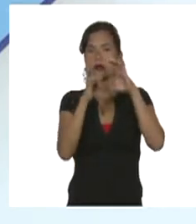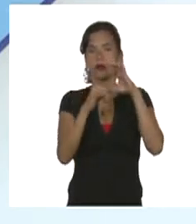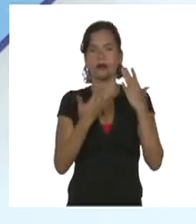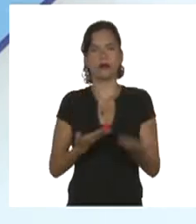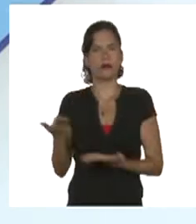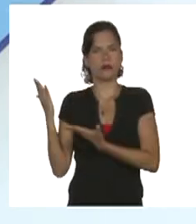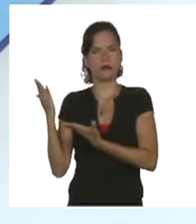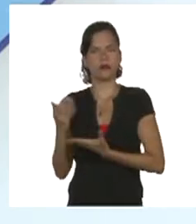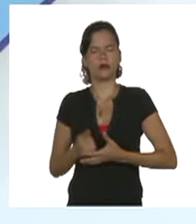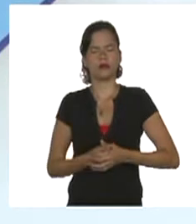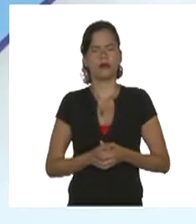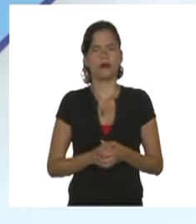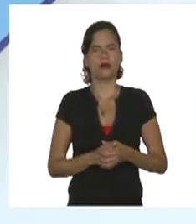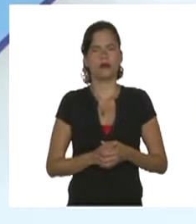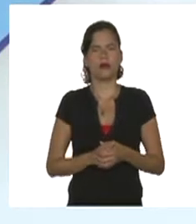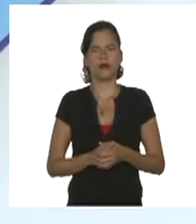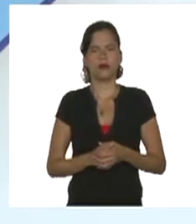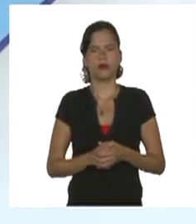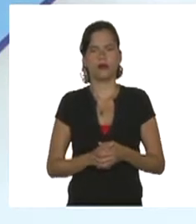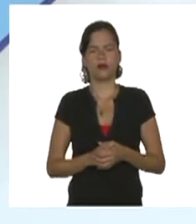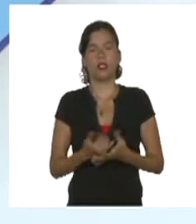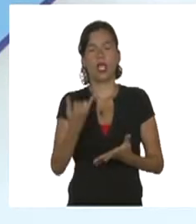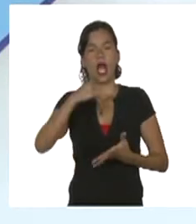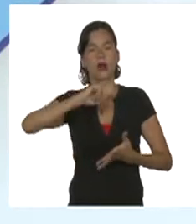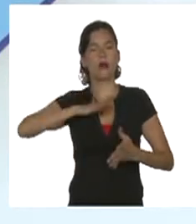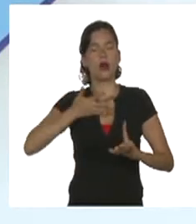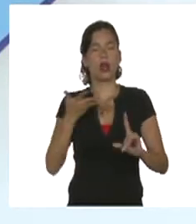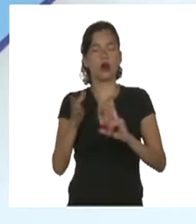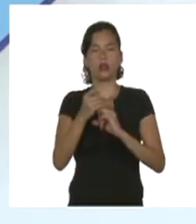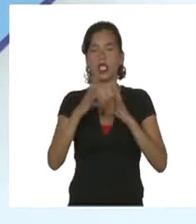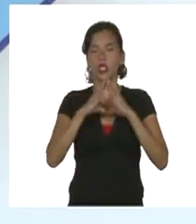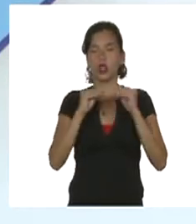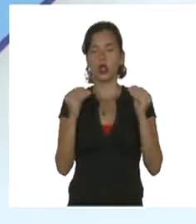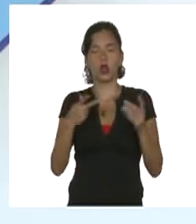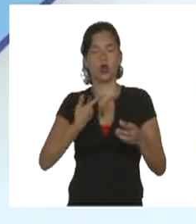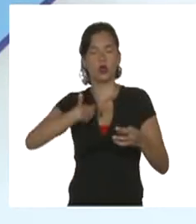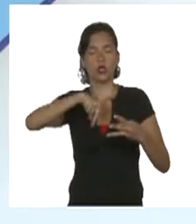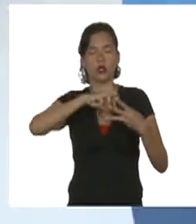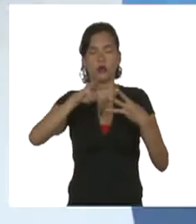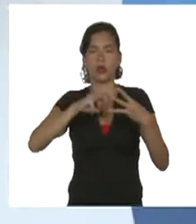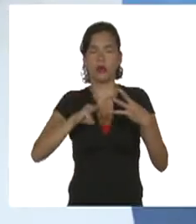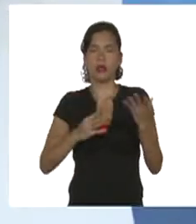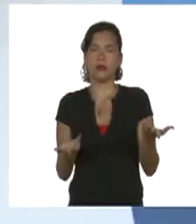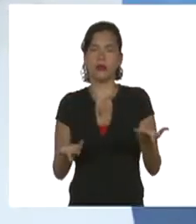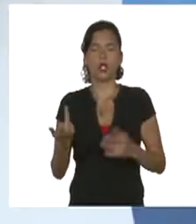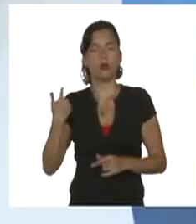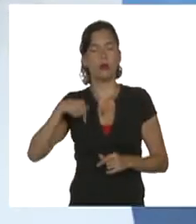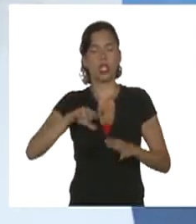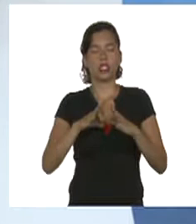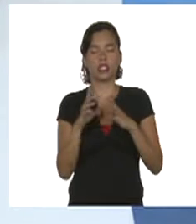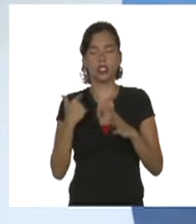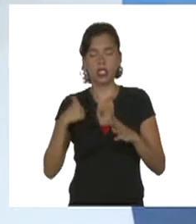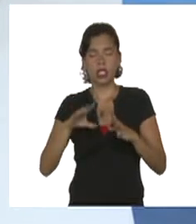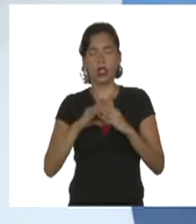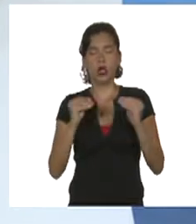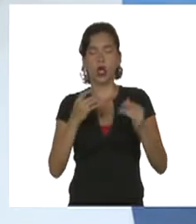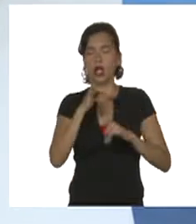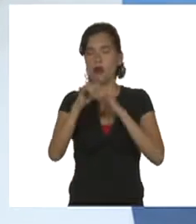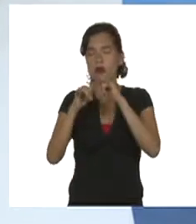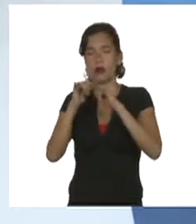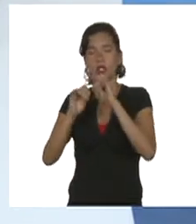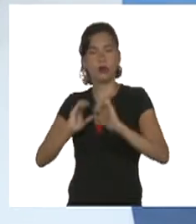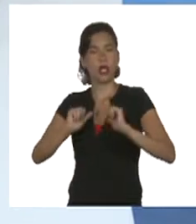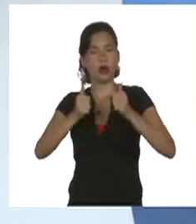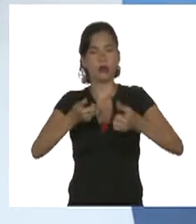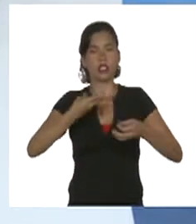Cada Familia Una Escuela Oficial. Ahí pueden encontrar todos nuestros programas. Como ya tienen todas las coordenadas para